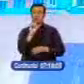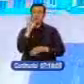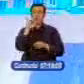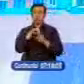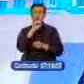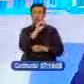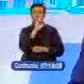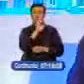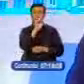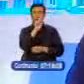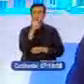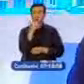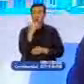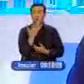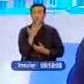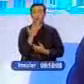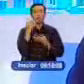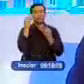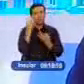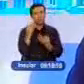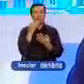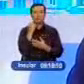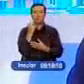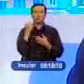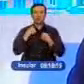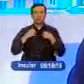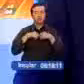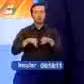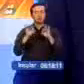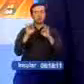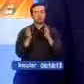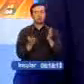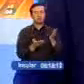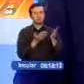OEA, es justamente un resultado de ese mejoramiento político. Juan Pablo Pozo, presidente del